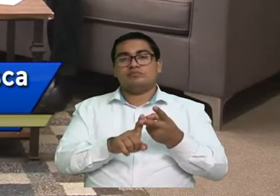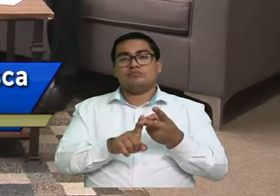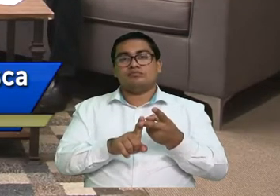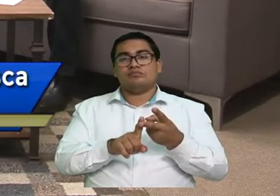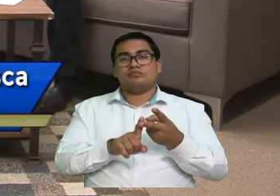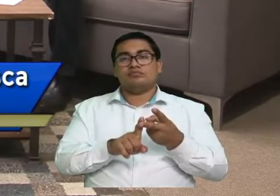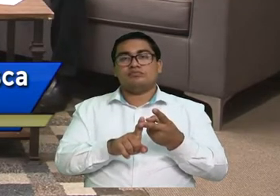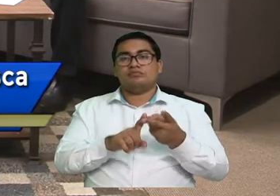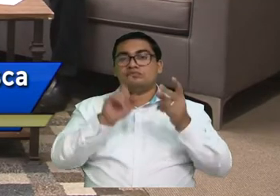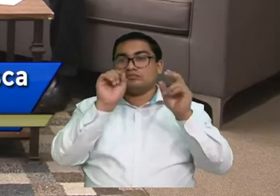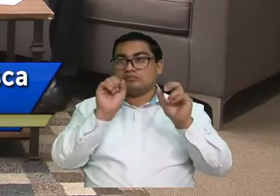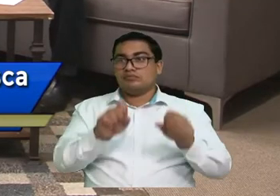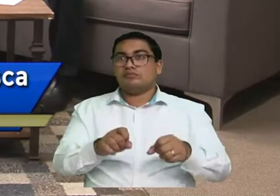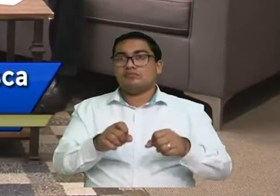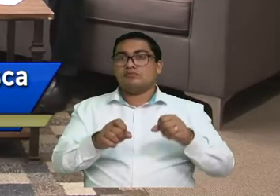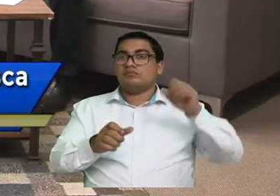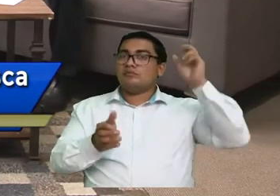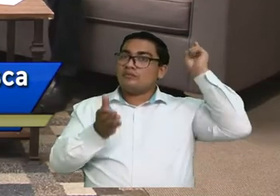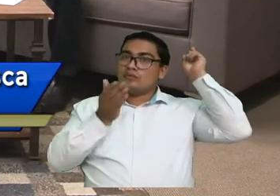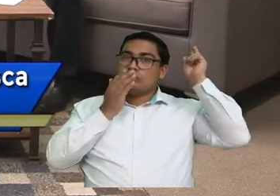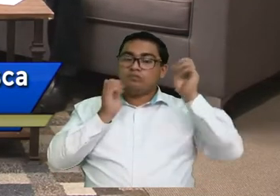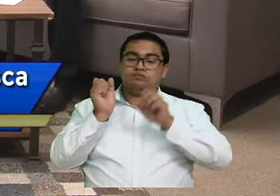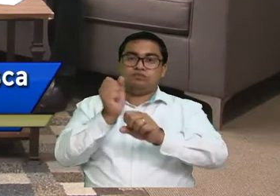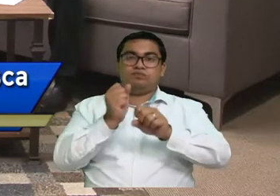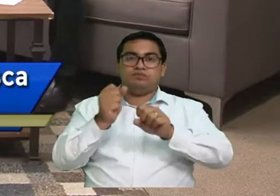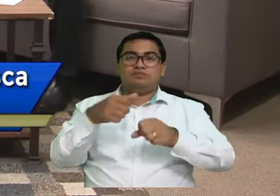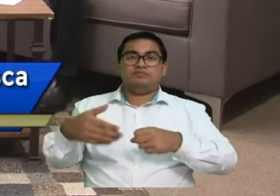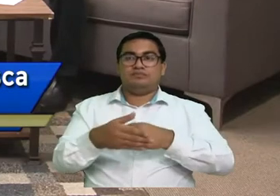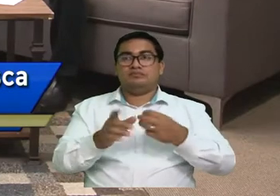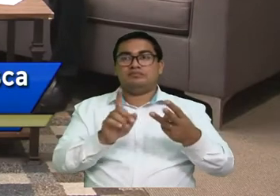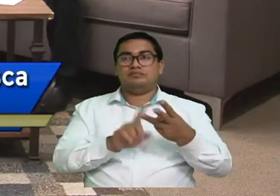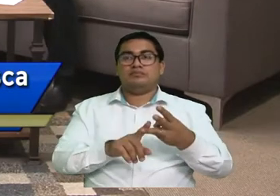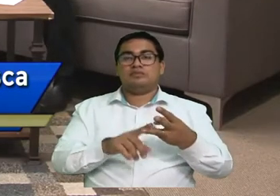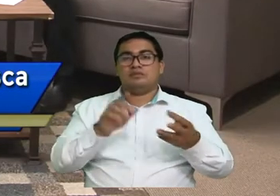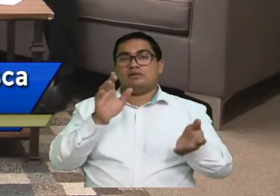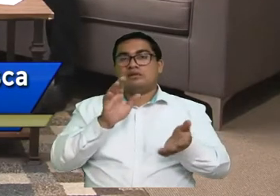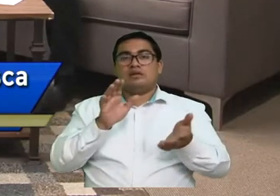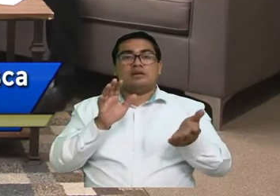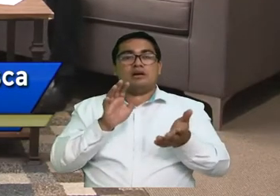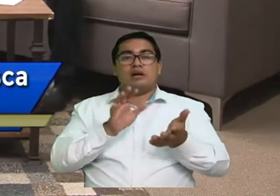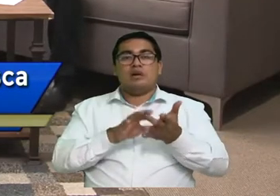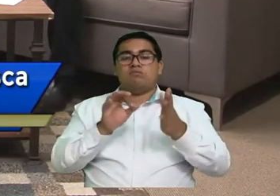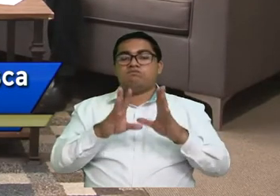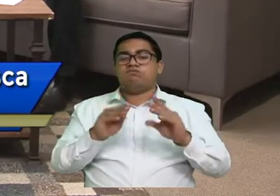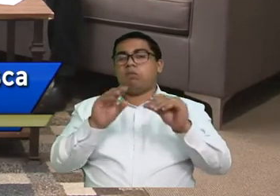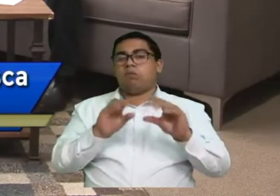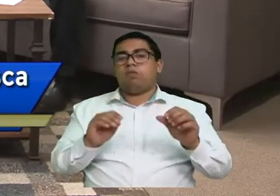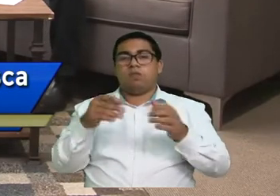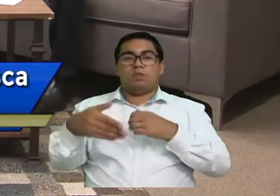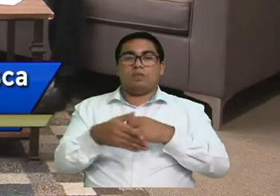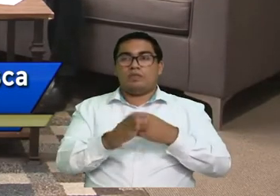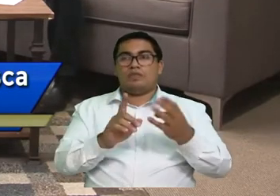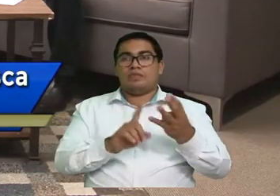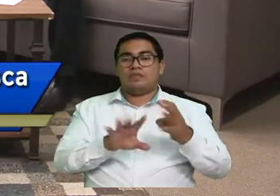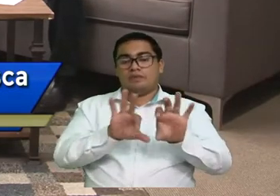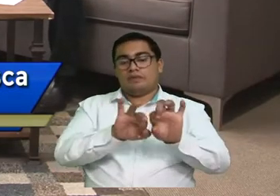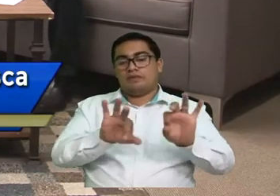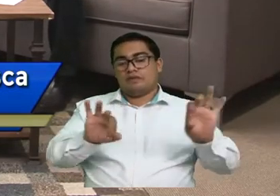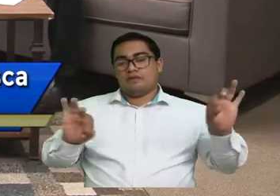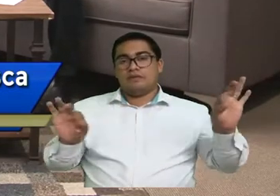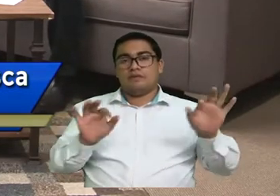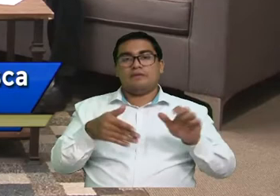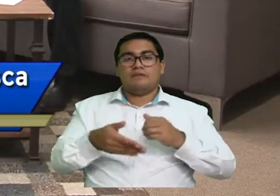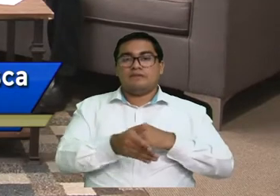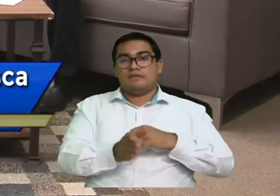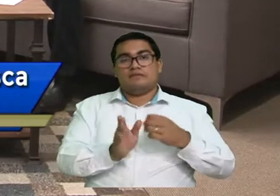que pueda hacer indio viejo de pescado, que pueda hacer arroz aguado de pescado y cosas como es chorizo de pescado,